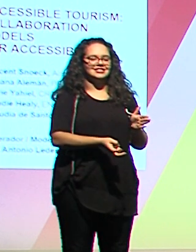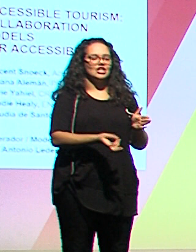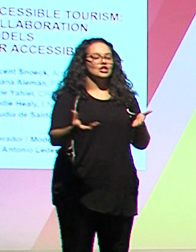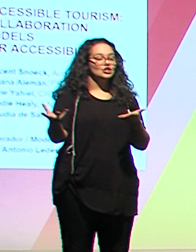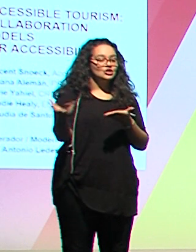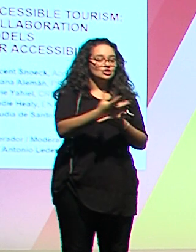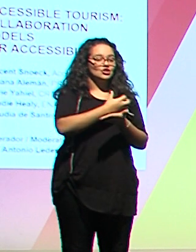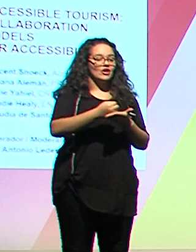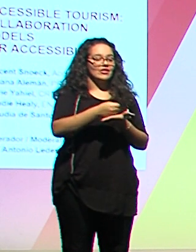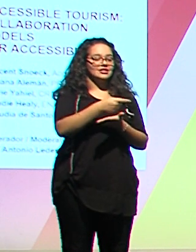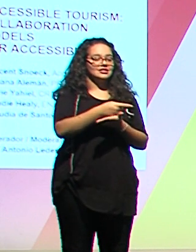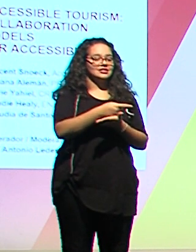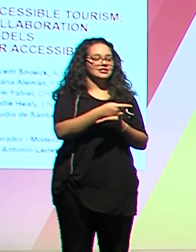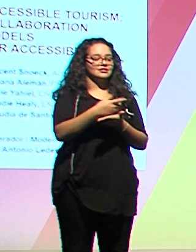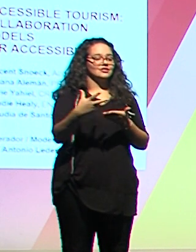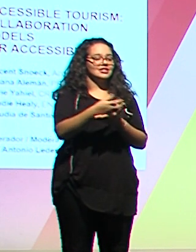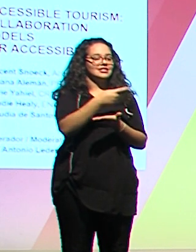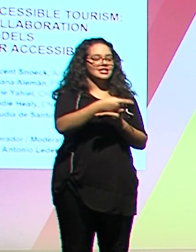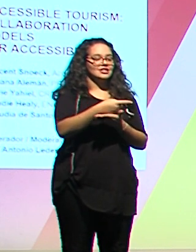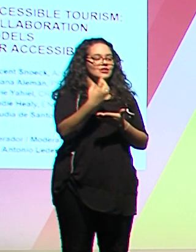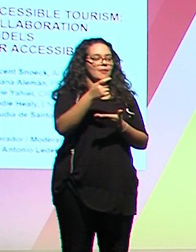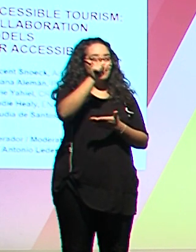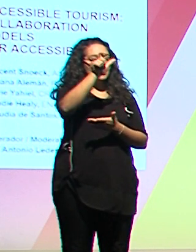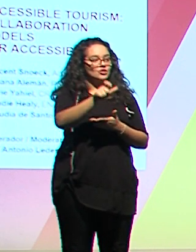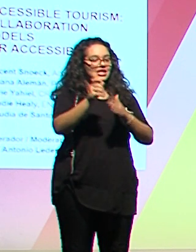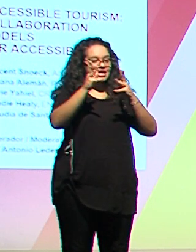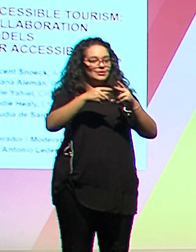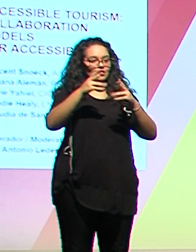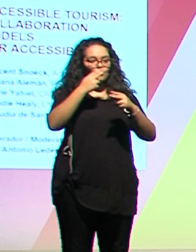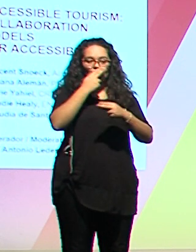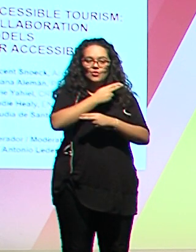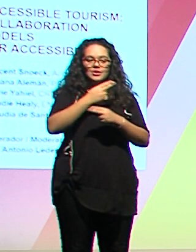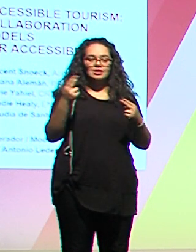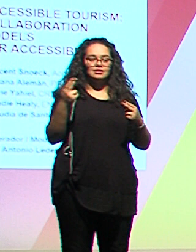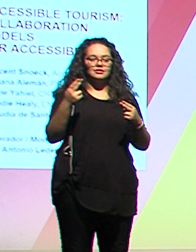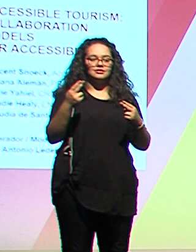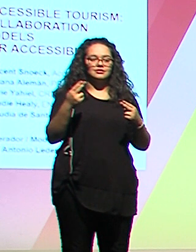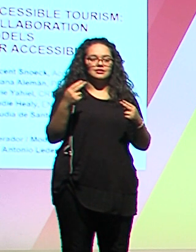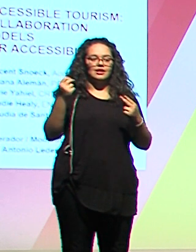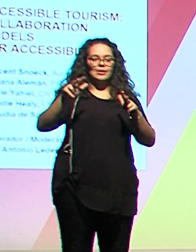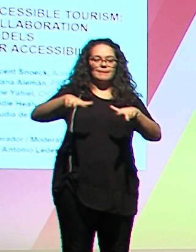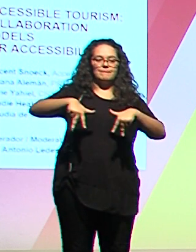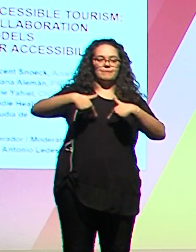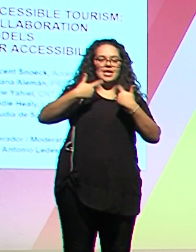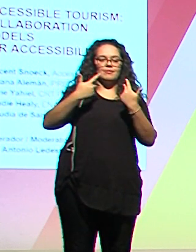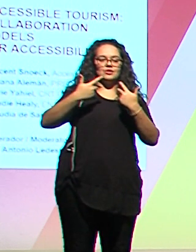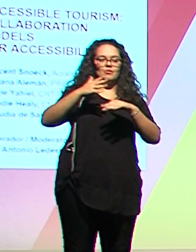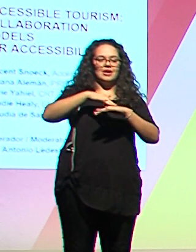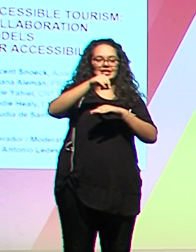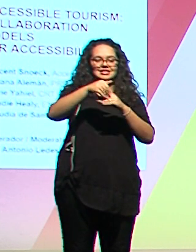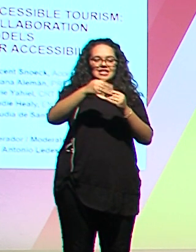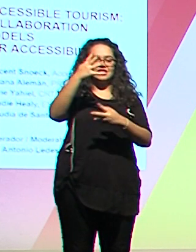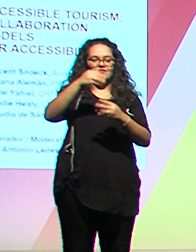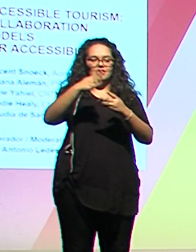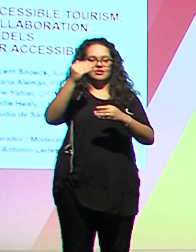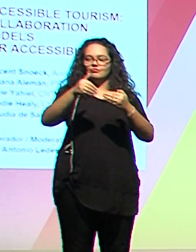ellas hay una persona de la administración pública que ha dado permiso para que ese edificio se